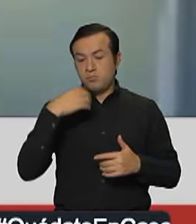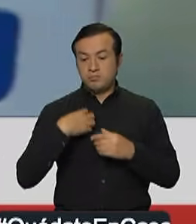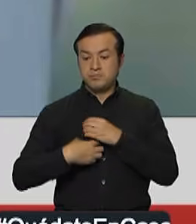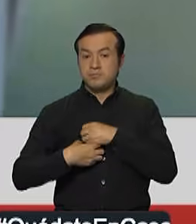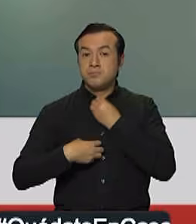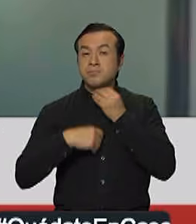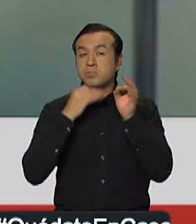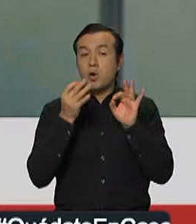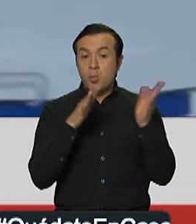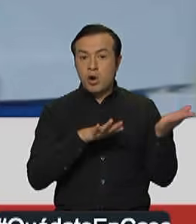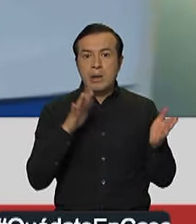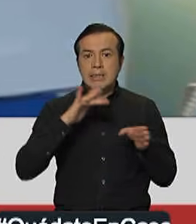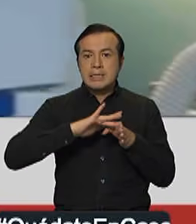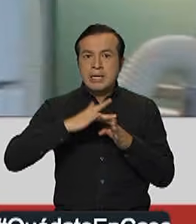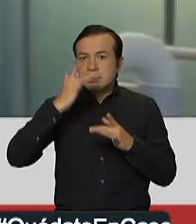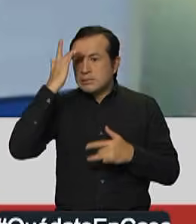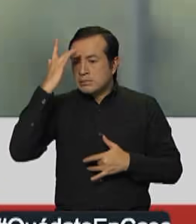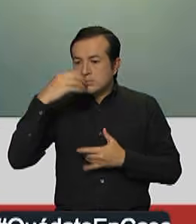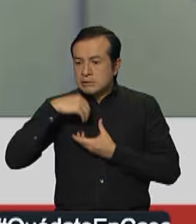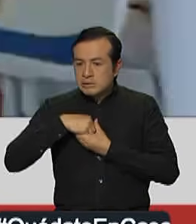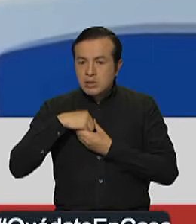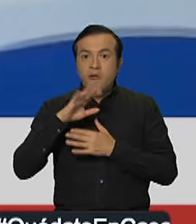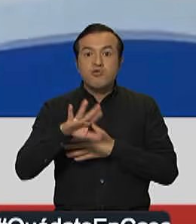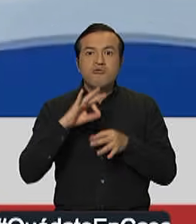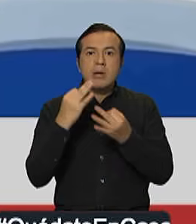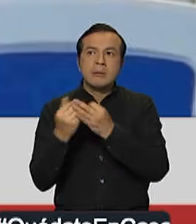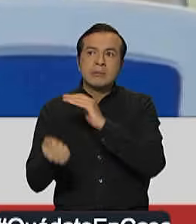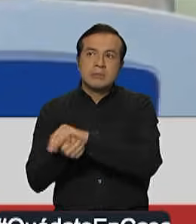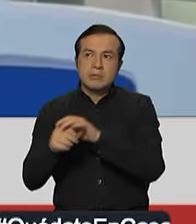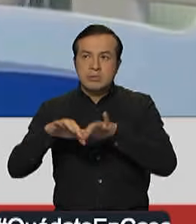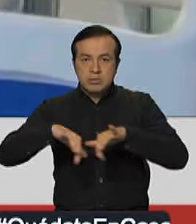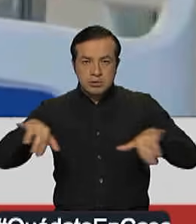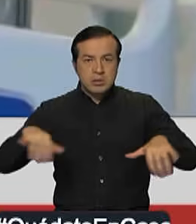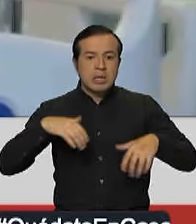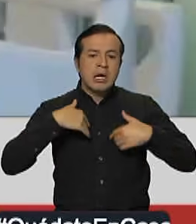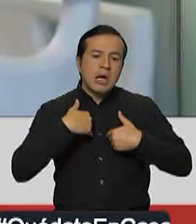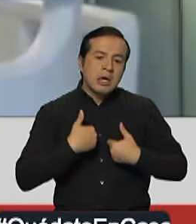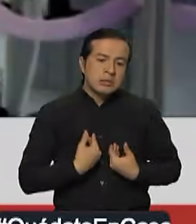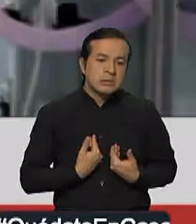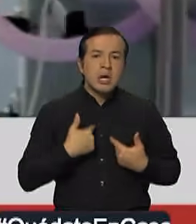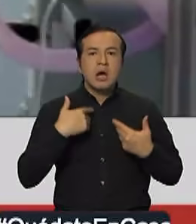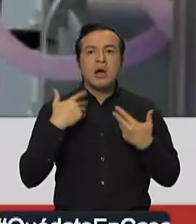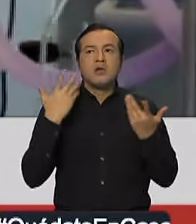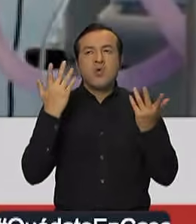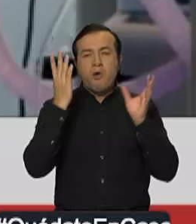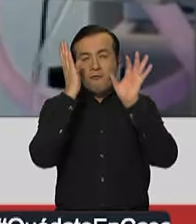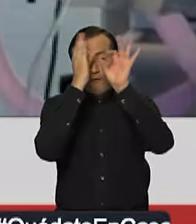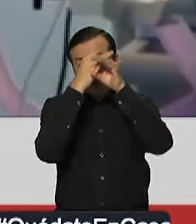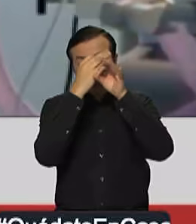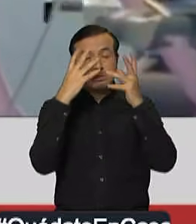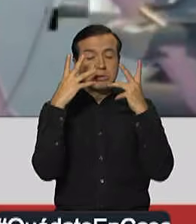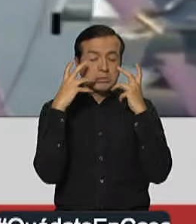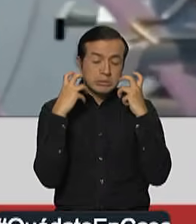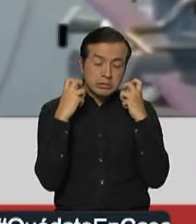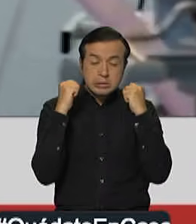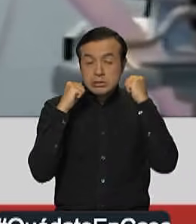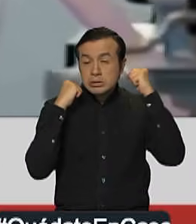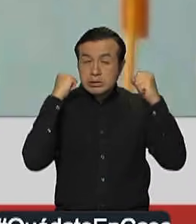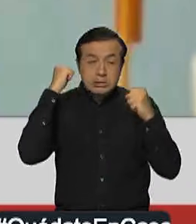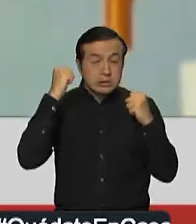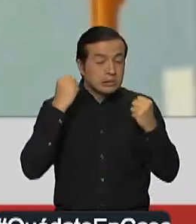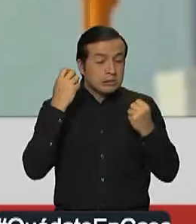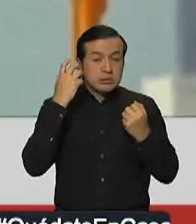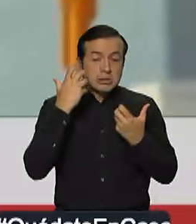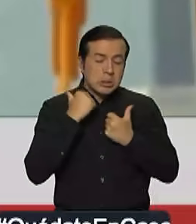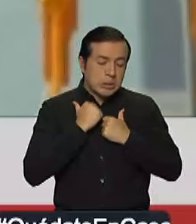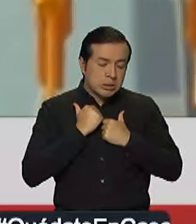riesgo de contraer la infección, el aislamiento de sus familias, el agotamiento físico y mental, lo que genera estrés, ansiedad, depresión y